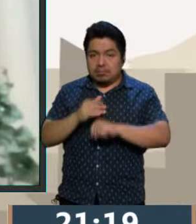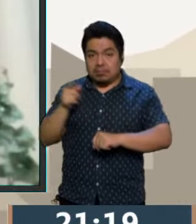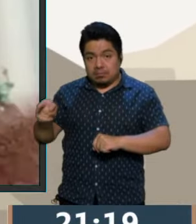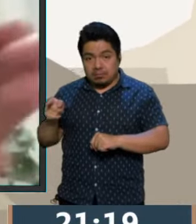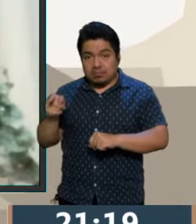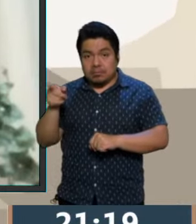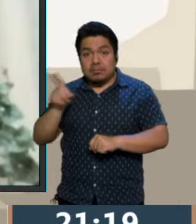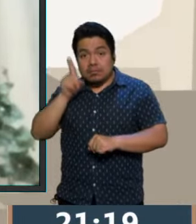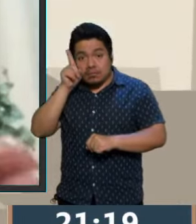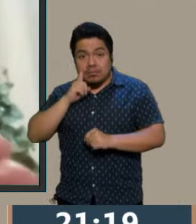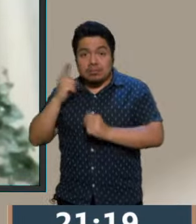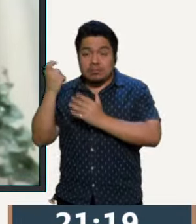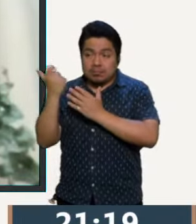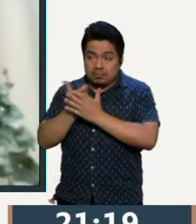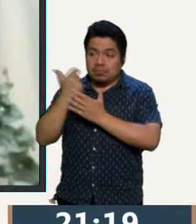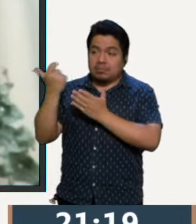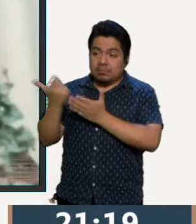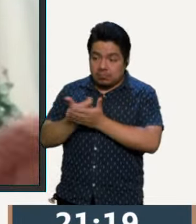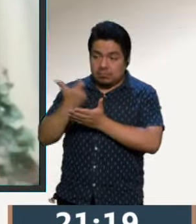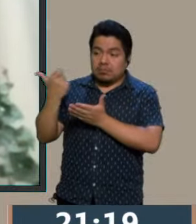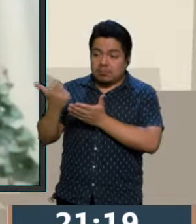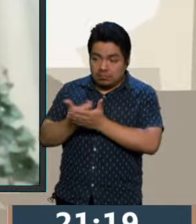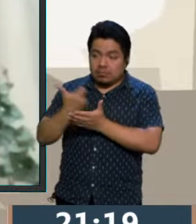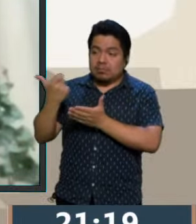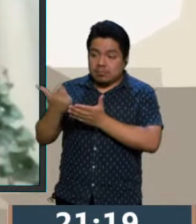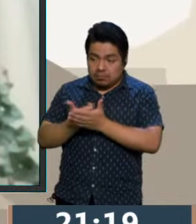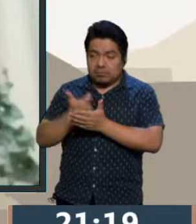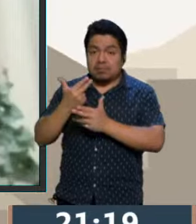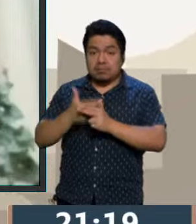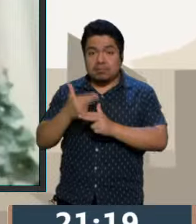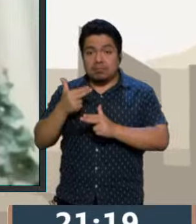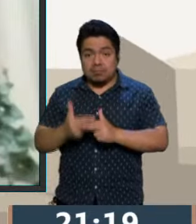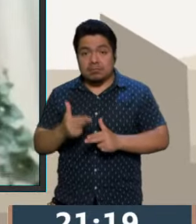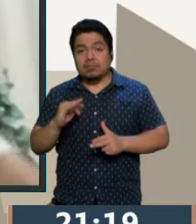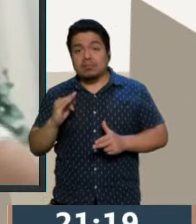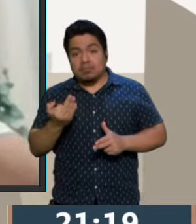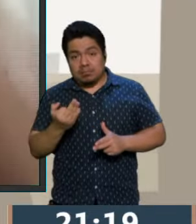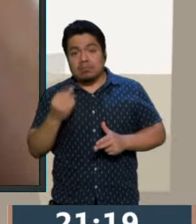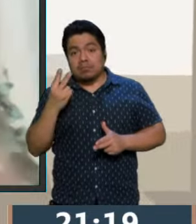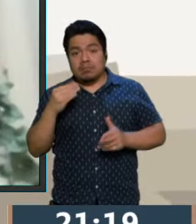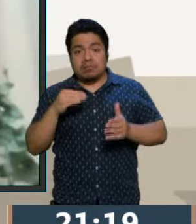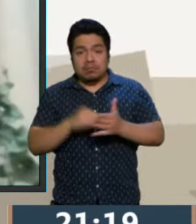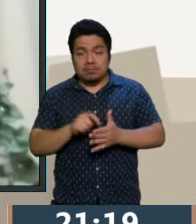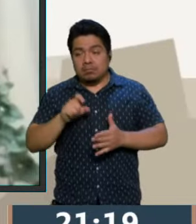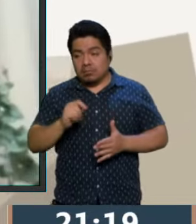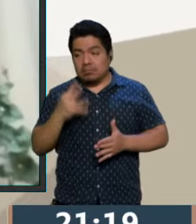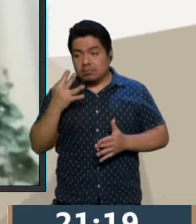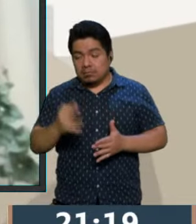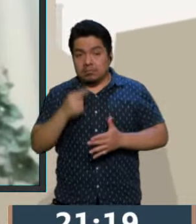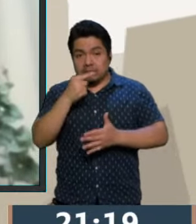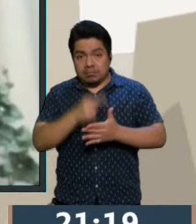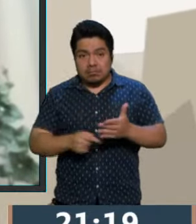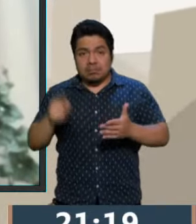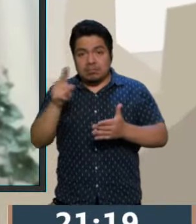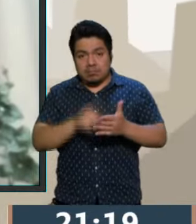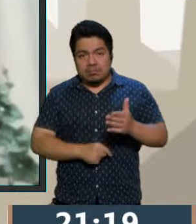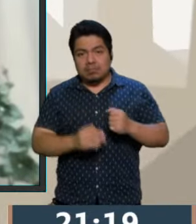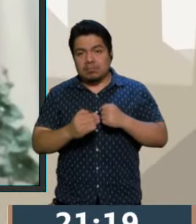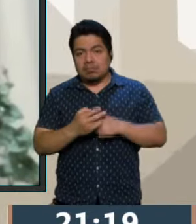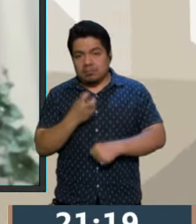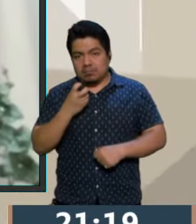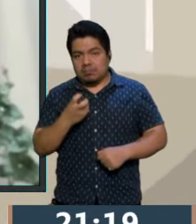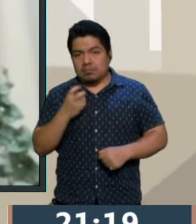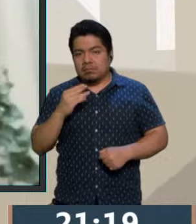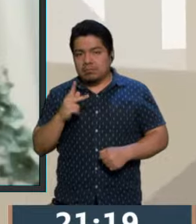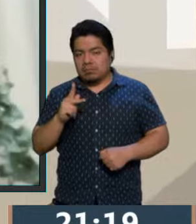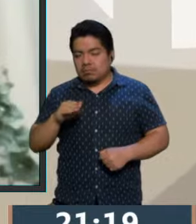su pensión hasta 2024, el mes de febrero, cuando le fue cancelada, y entonces Pemex mete esta denuncia